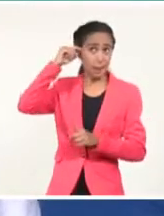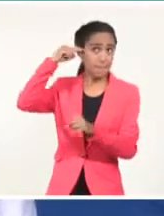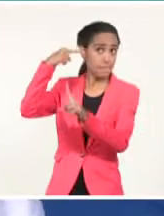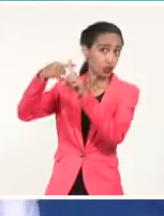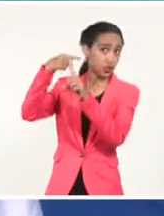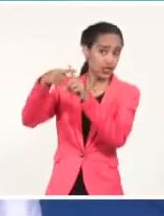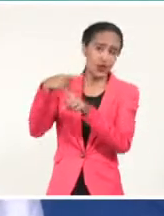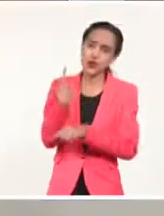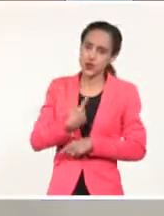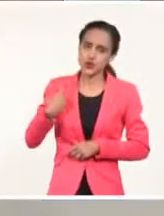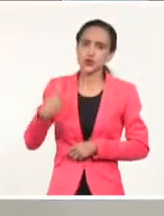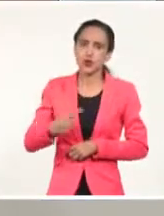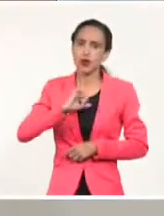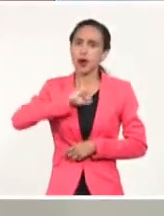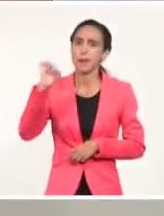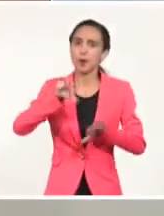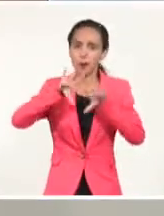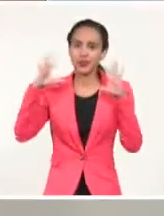campeón mundial.